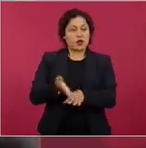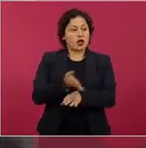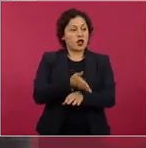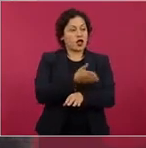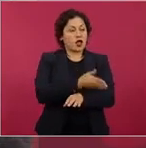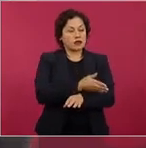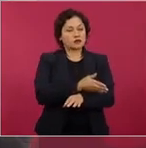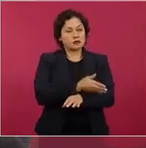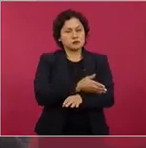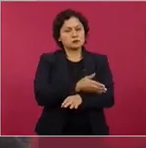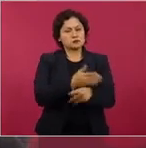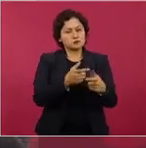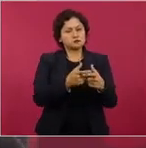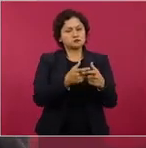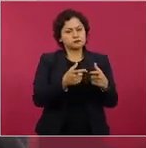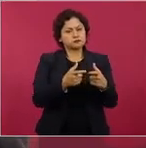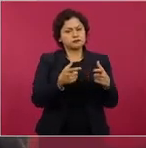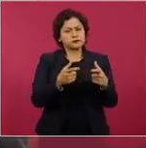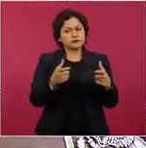en febrero,